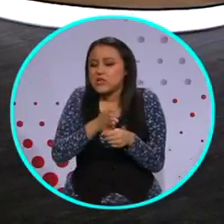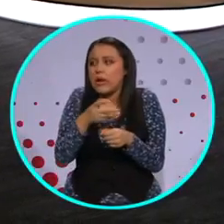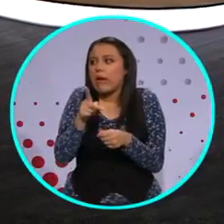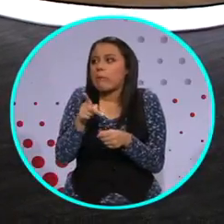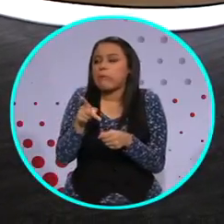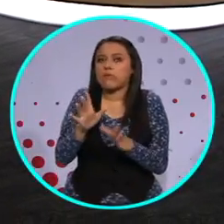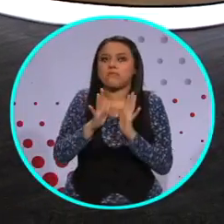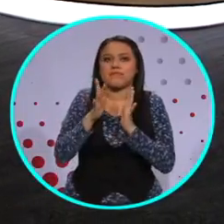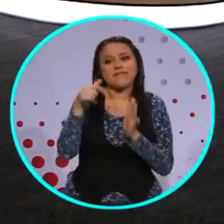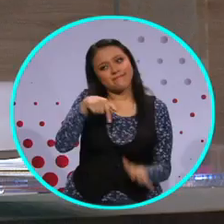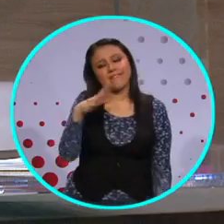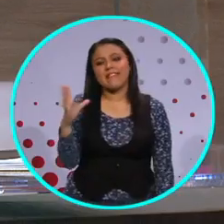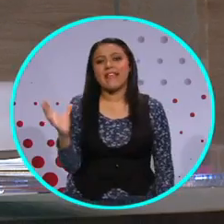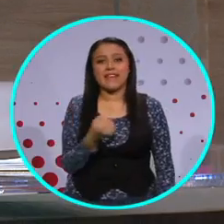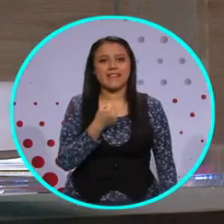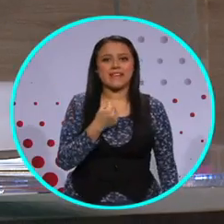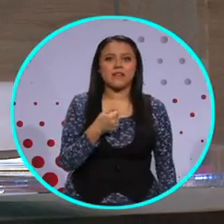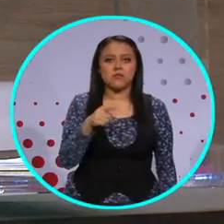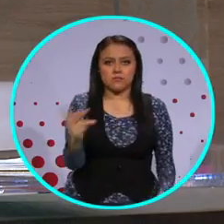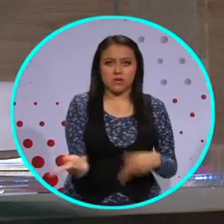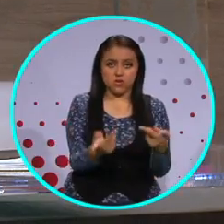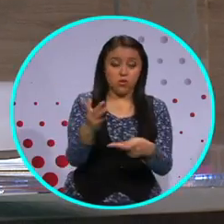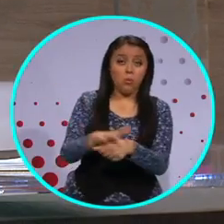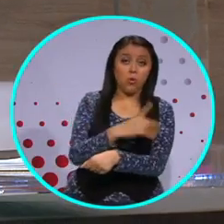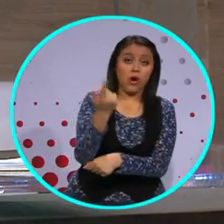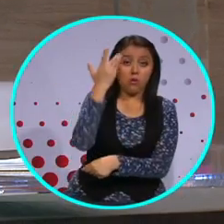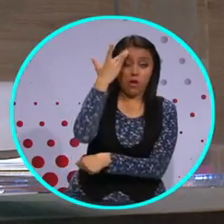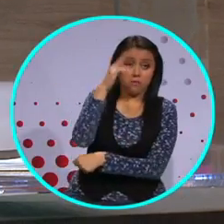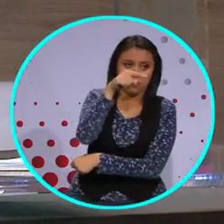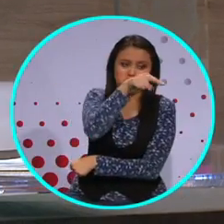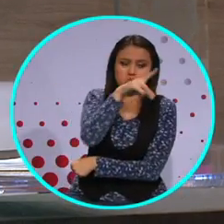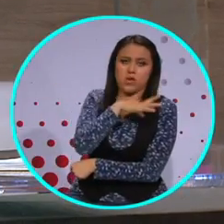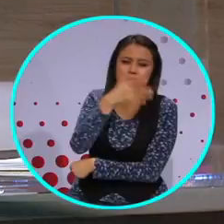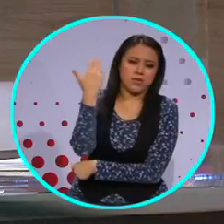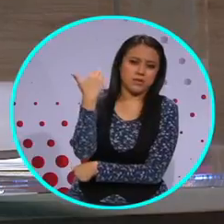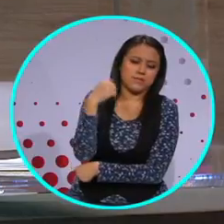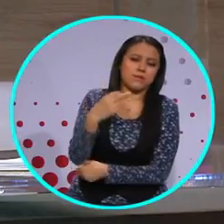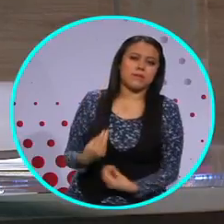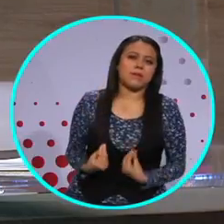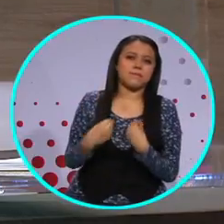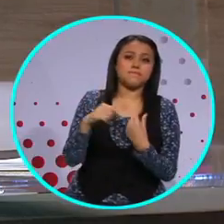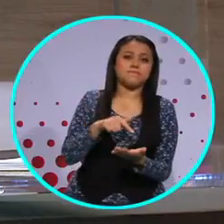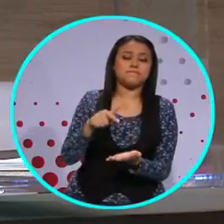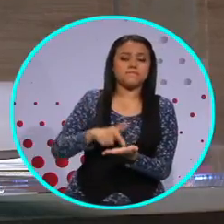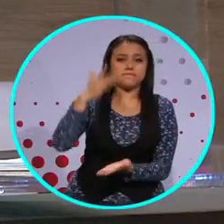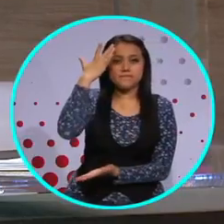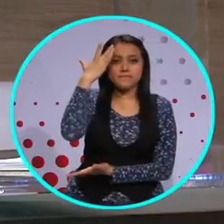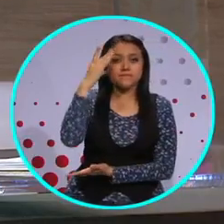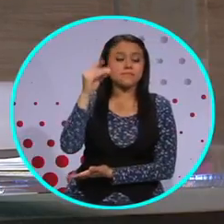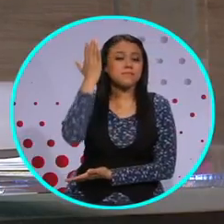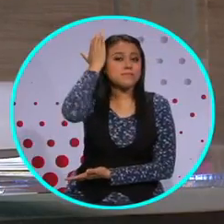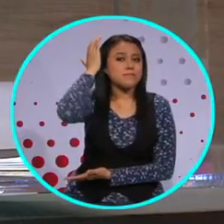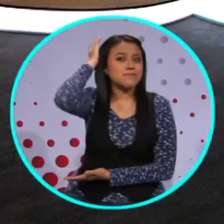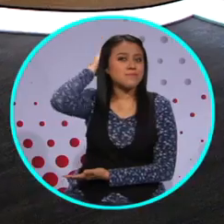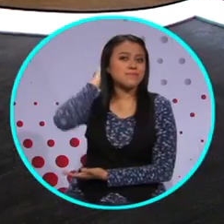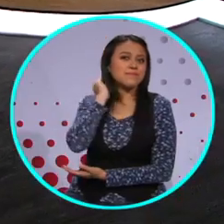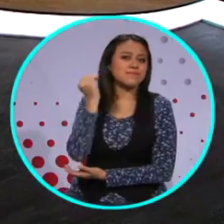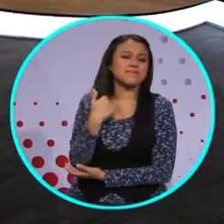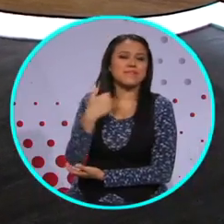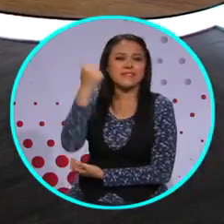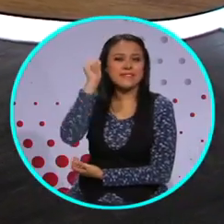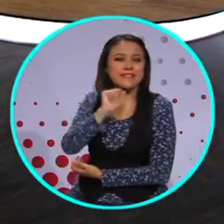por lo que me llama la atención y te pregunto esto porque recordaba que mucha gente en cuernavaca morelos la ciudad de la eterna primavera